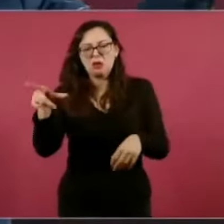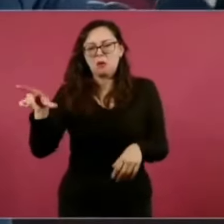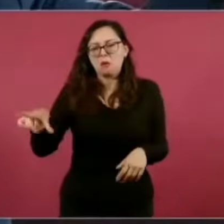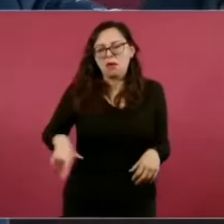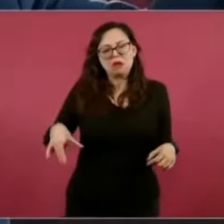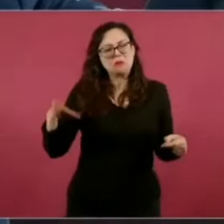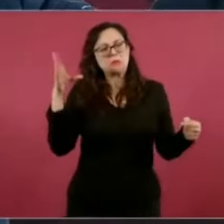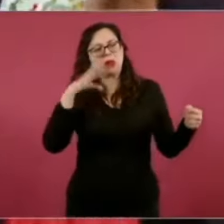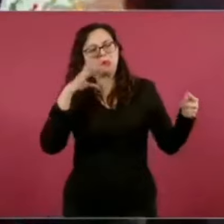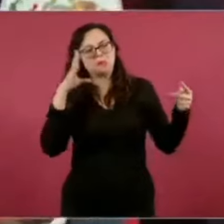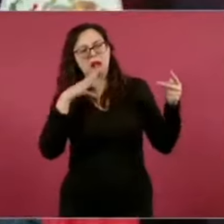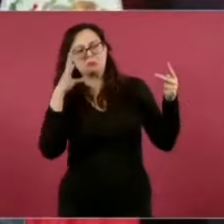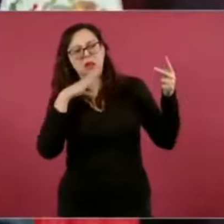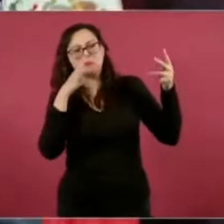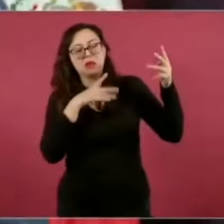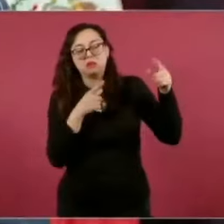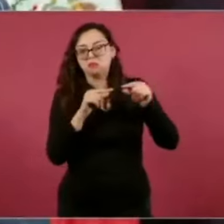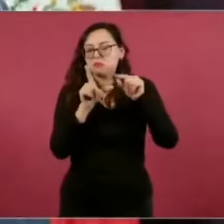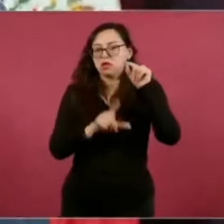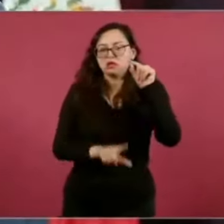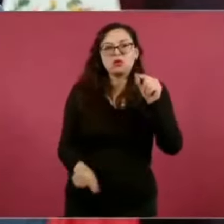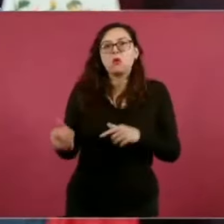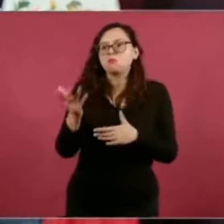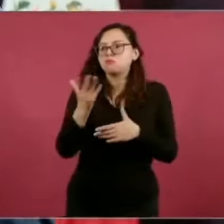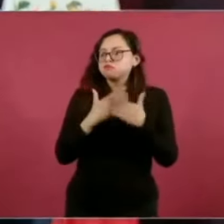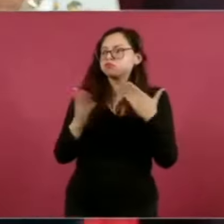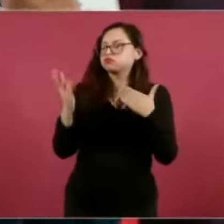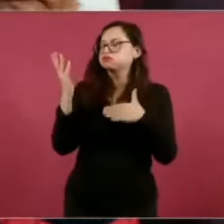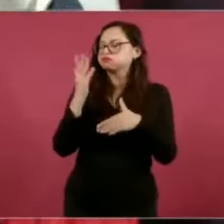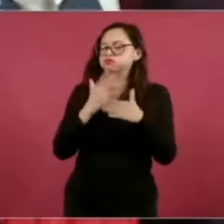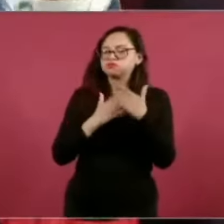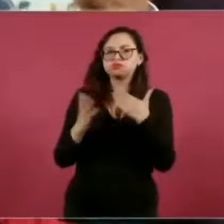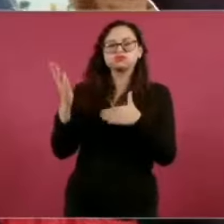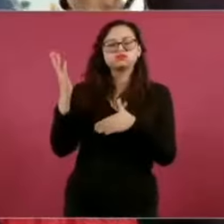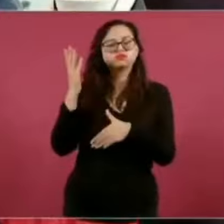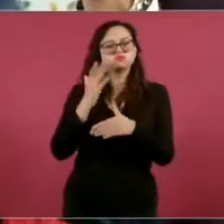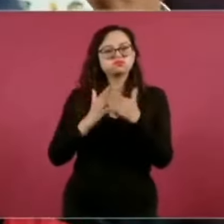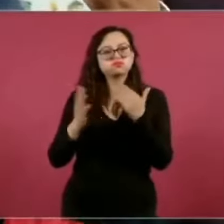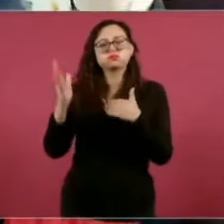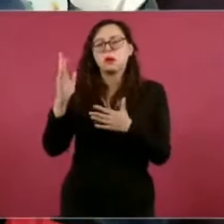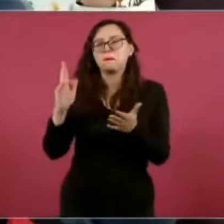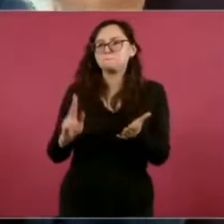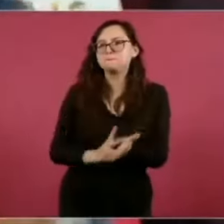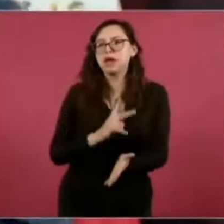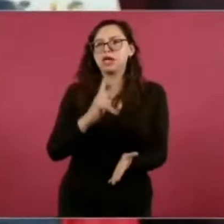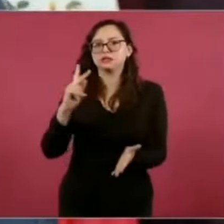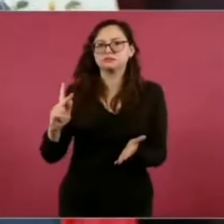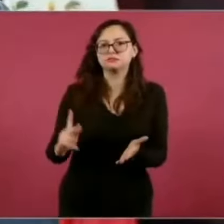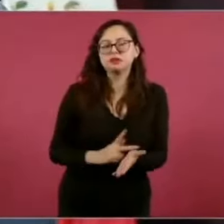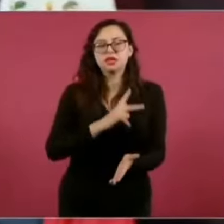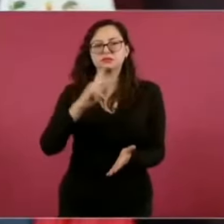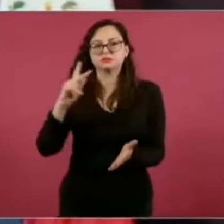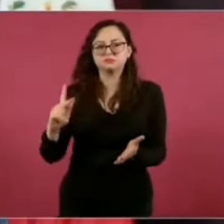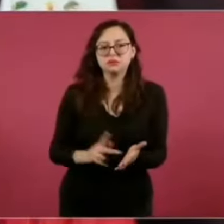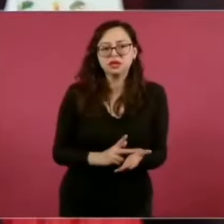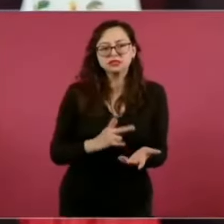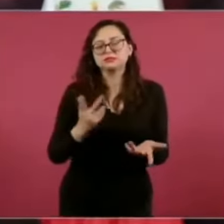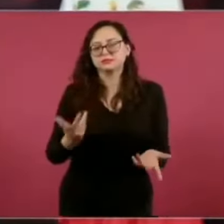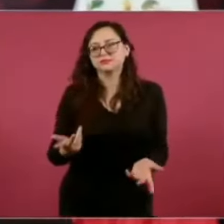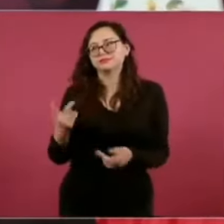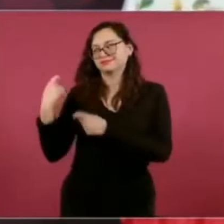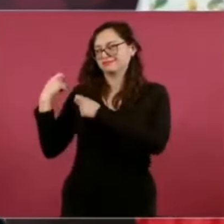está de pie, siempre se levanta nuestro país. Y lo otro